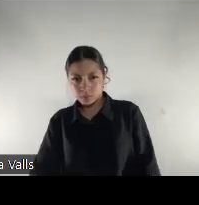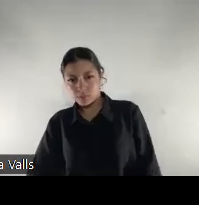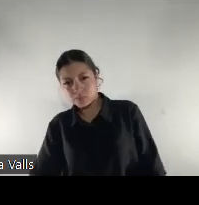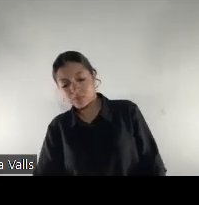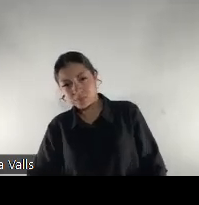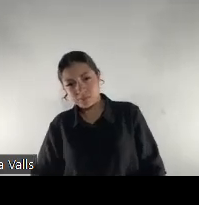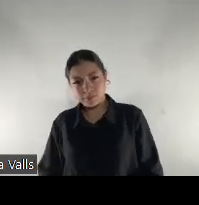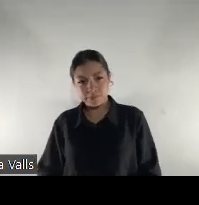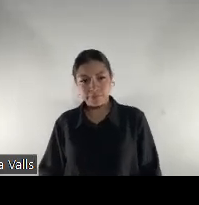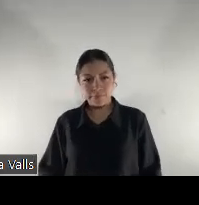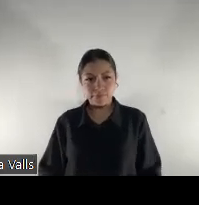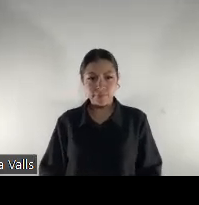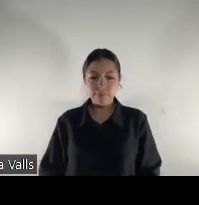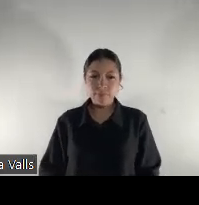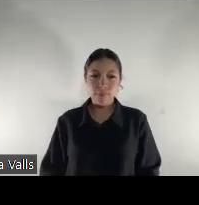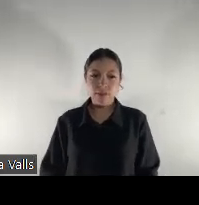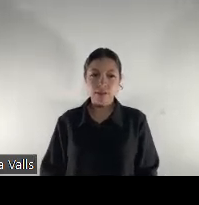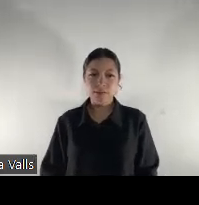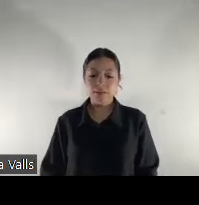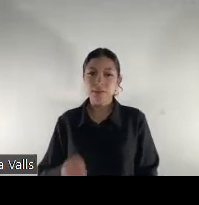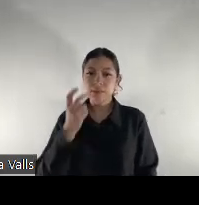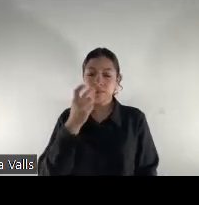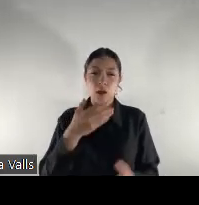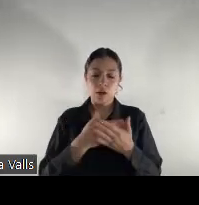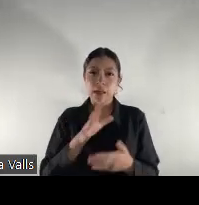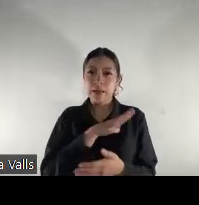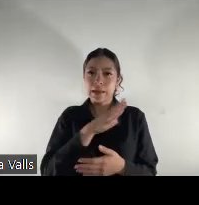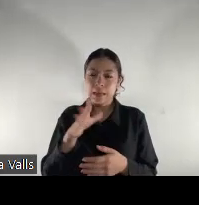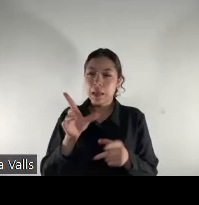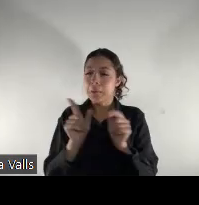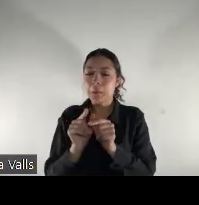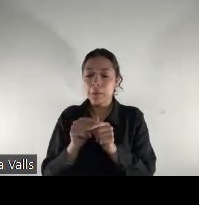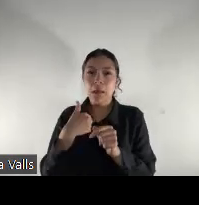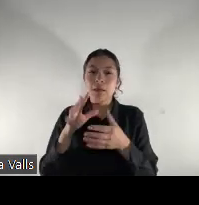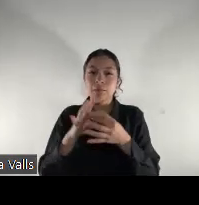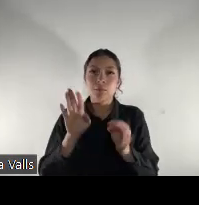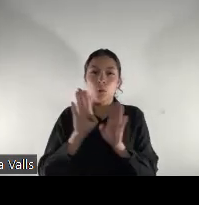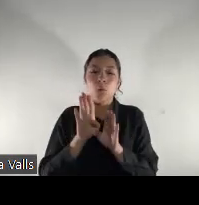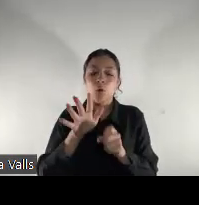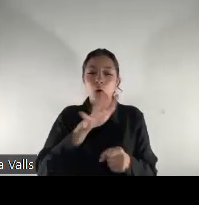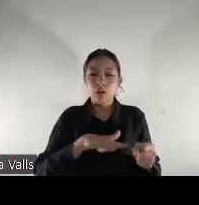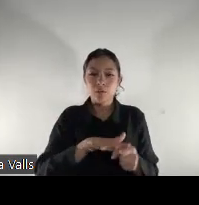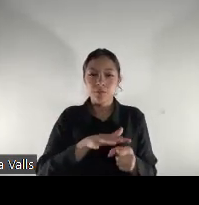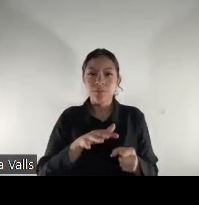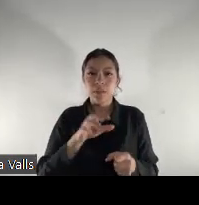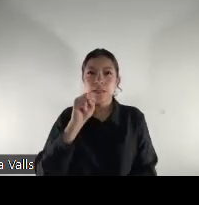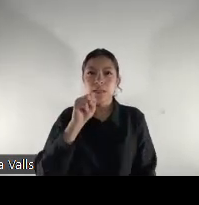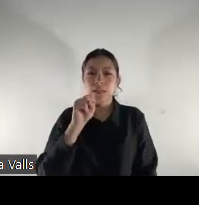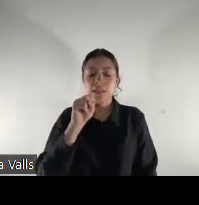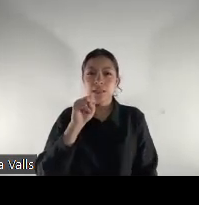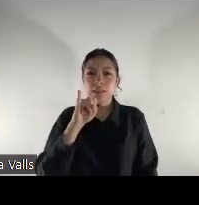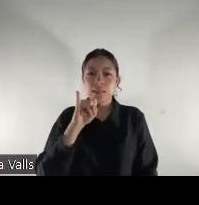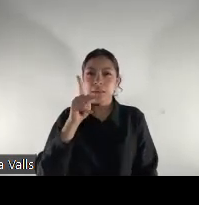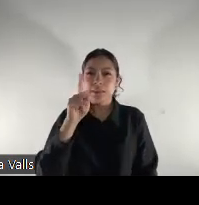De manera general y breve, les comento el proceso diagnóstico del área psicosocial, el cual, si tenemos la